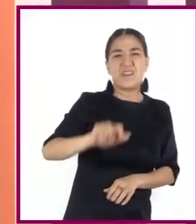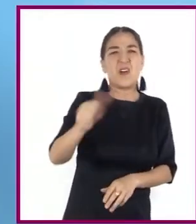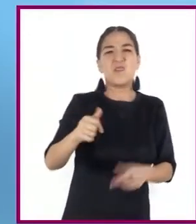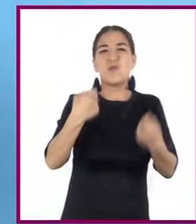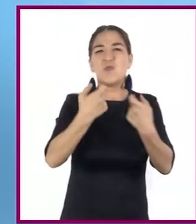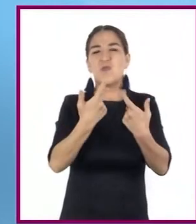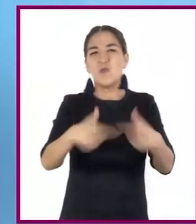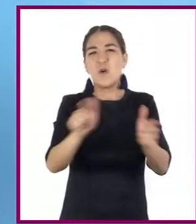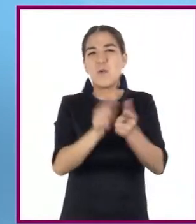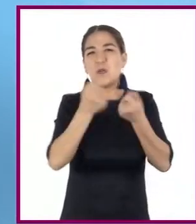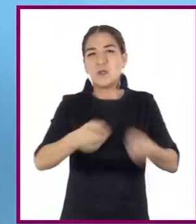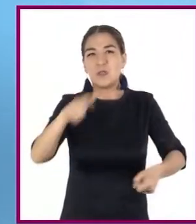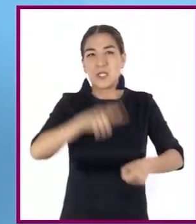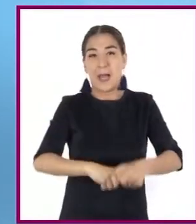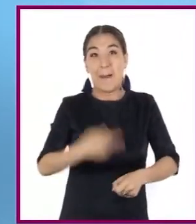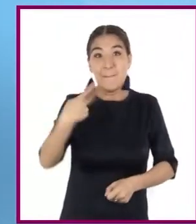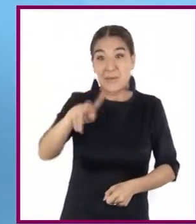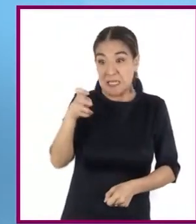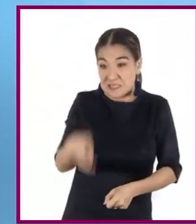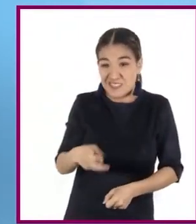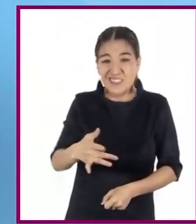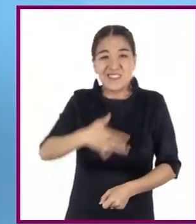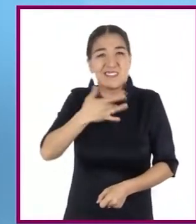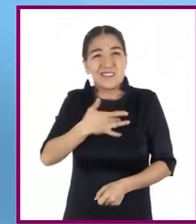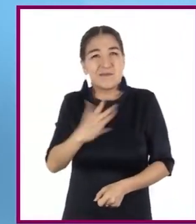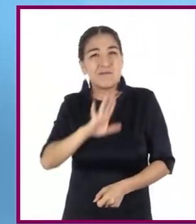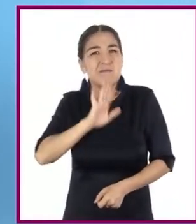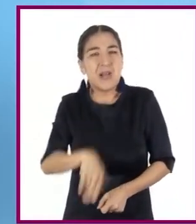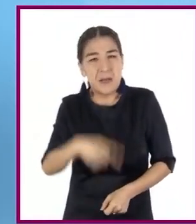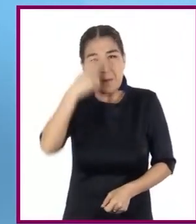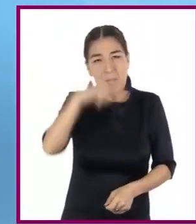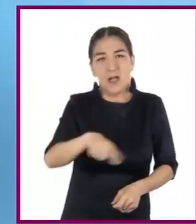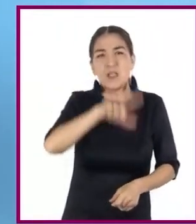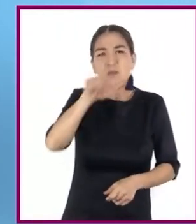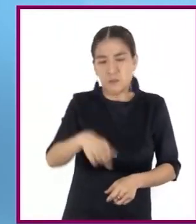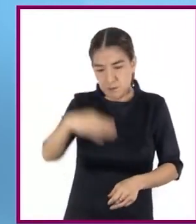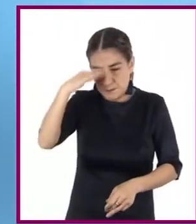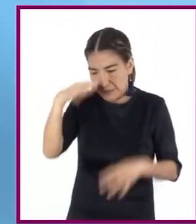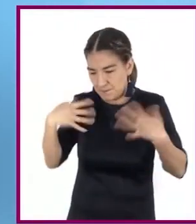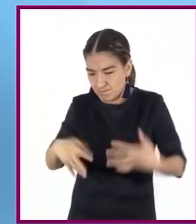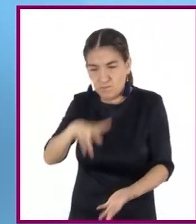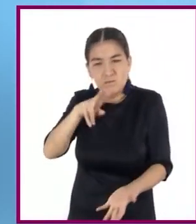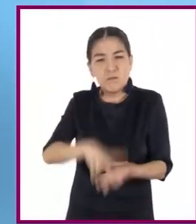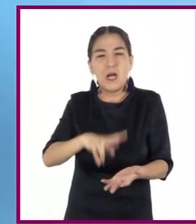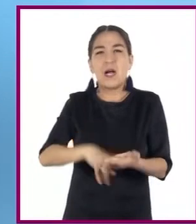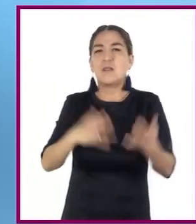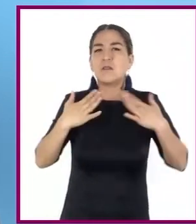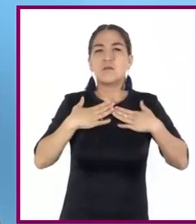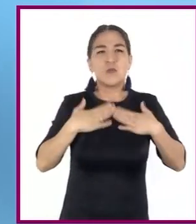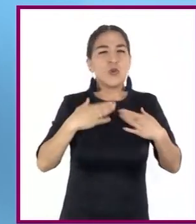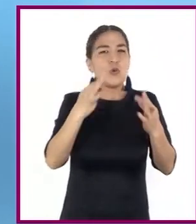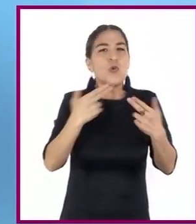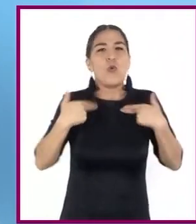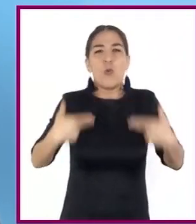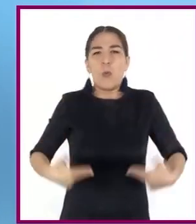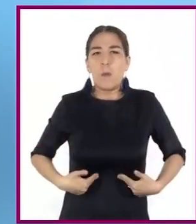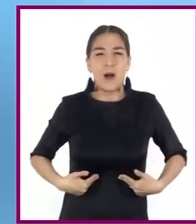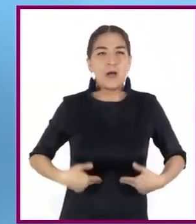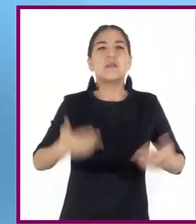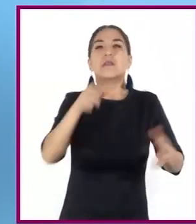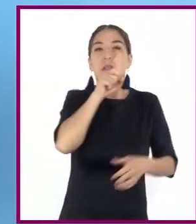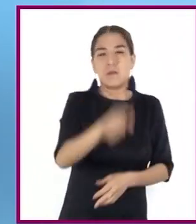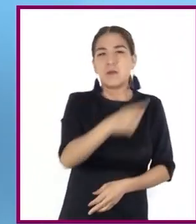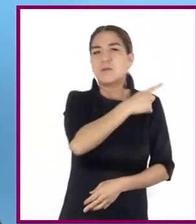sociales. Pero esto no debe de afectar para que se aprecien y valoren como seres humanos, sin olvidar